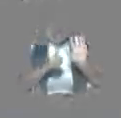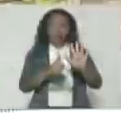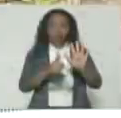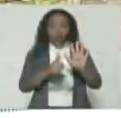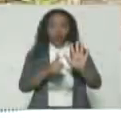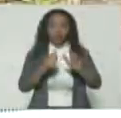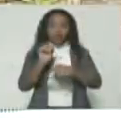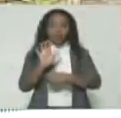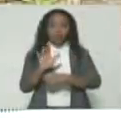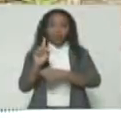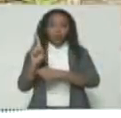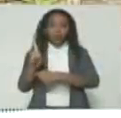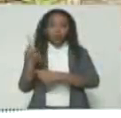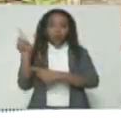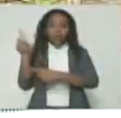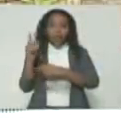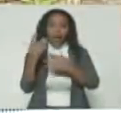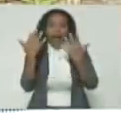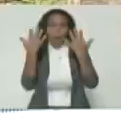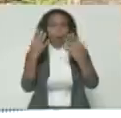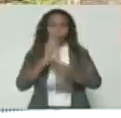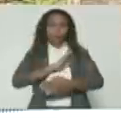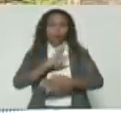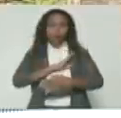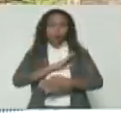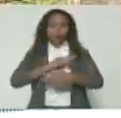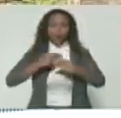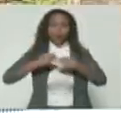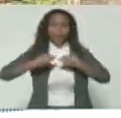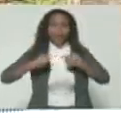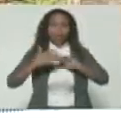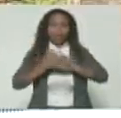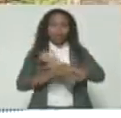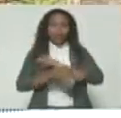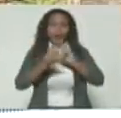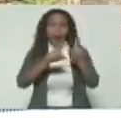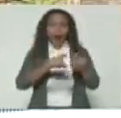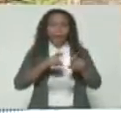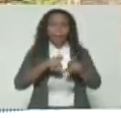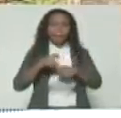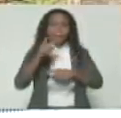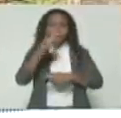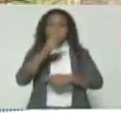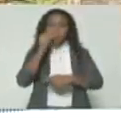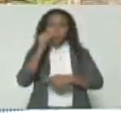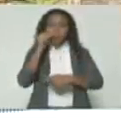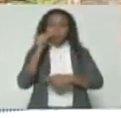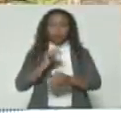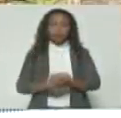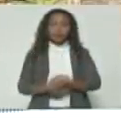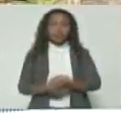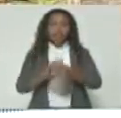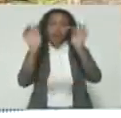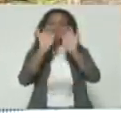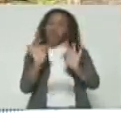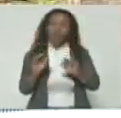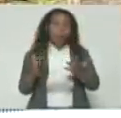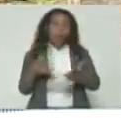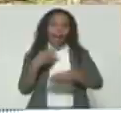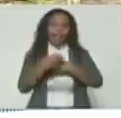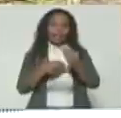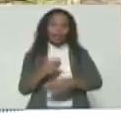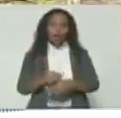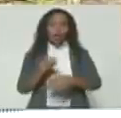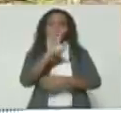9.500.651 están en manos de nuestros campesinos y campesinas produciendo, en modalidades que van desde